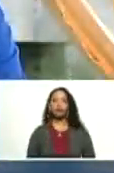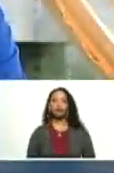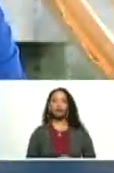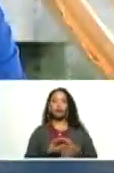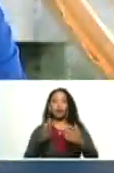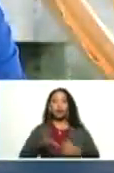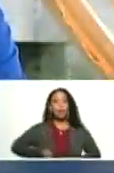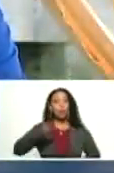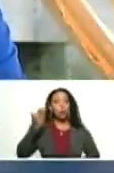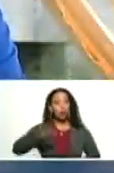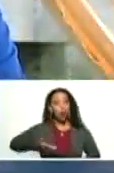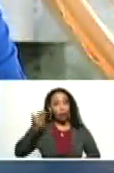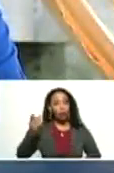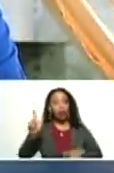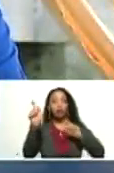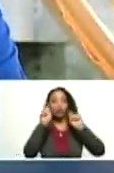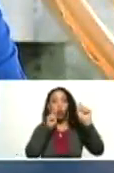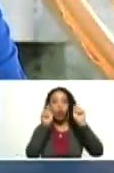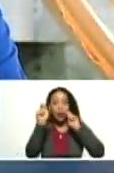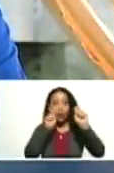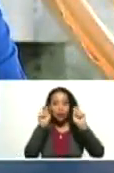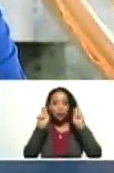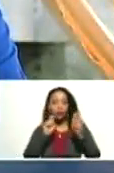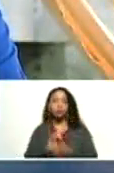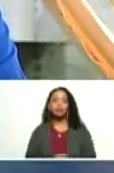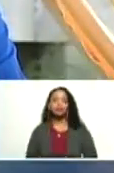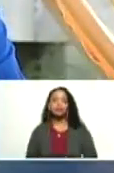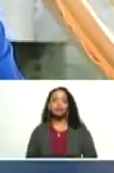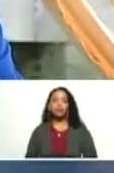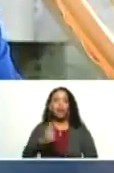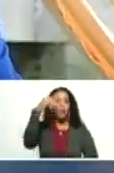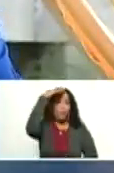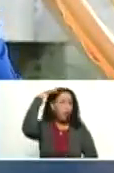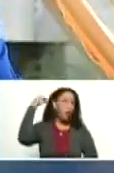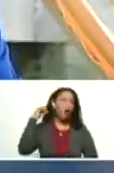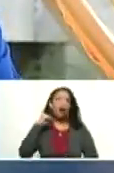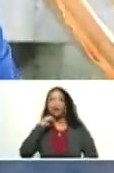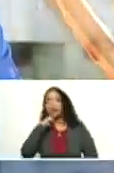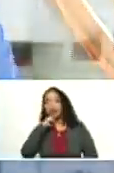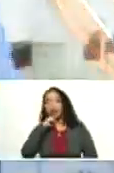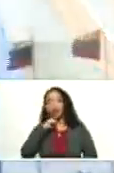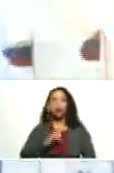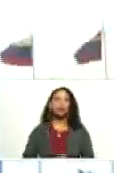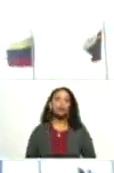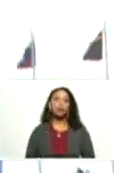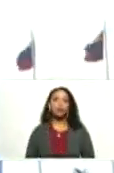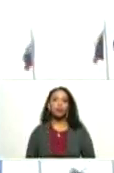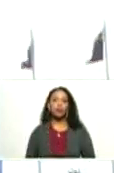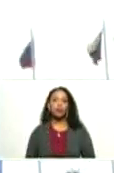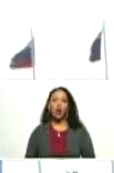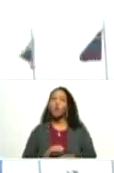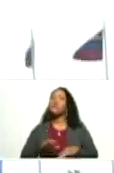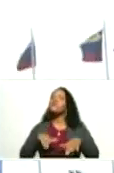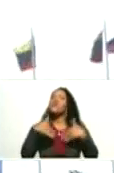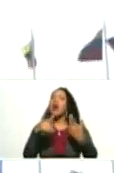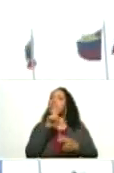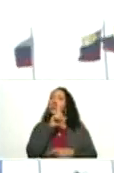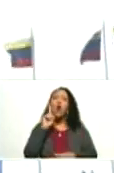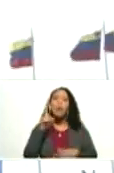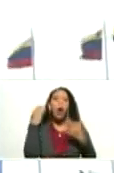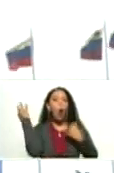conmemorativo, turístico, Francisco de Miranda. ¿Cómo es que ustedes lo llamaron? ¿Cuál es el nombre original que ustedes le